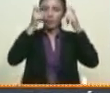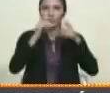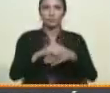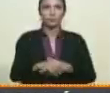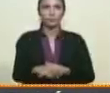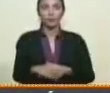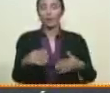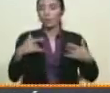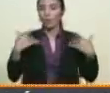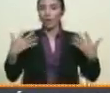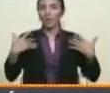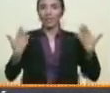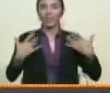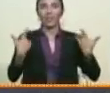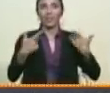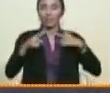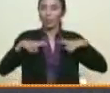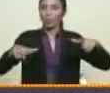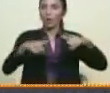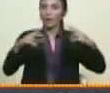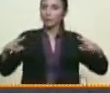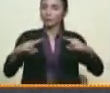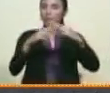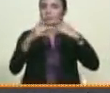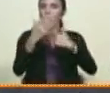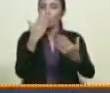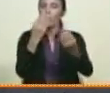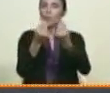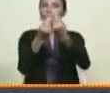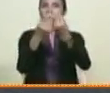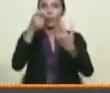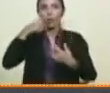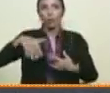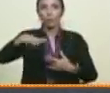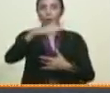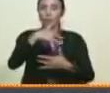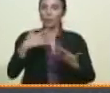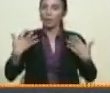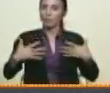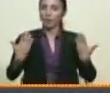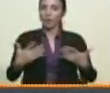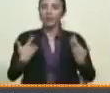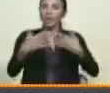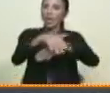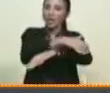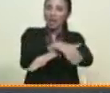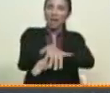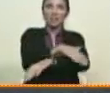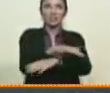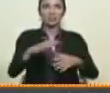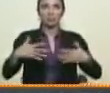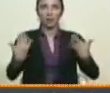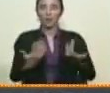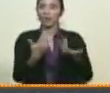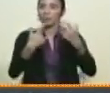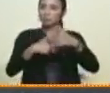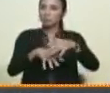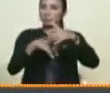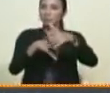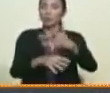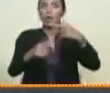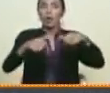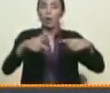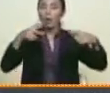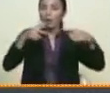de venir al vigía al encuentro con el pueblo al encuentro en las calles a la movilización y en la inauguración